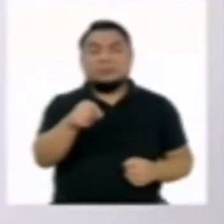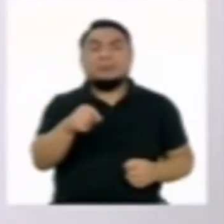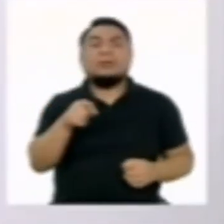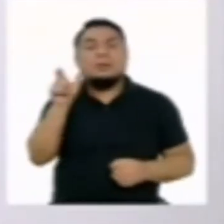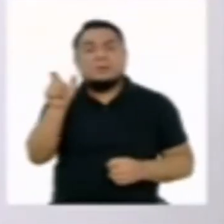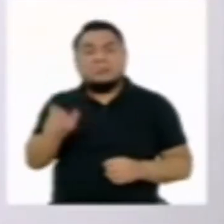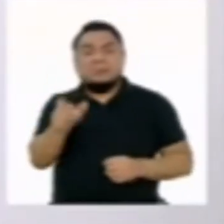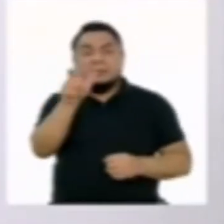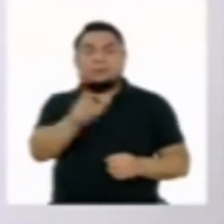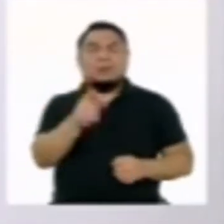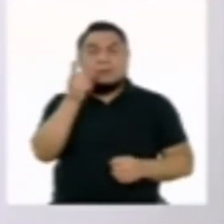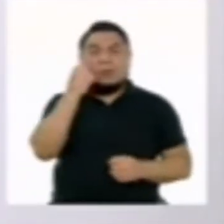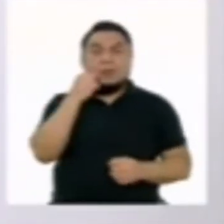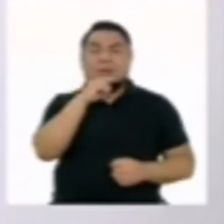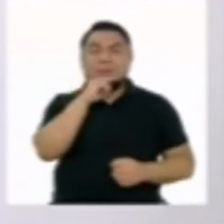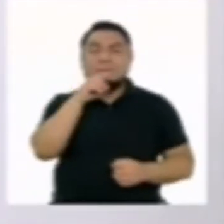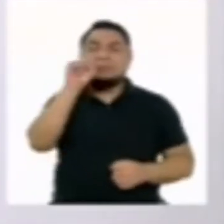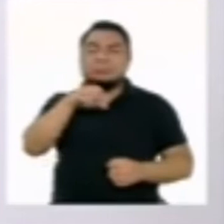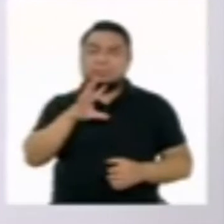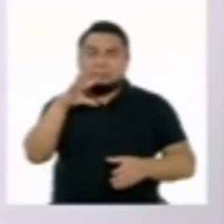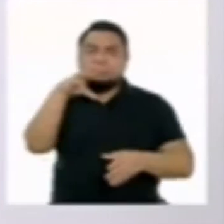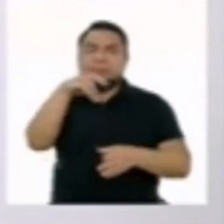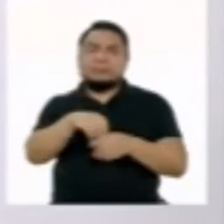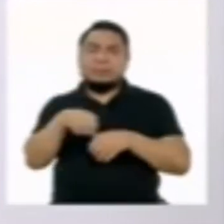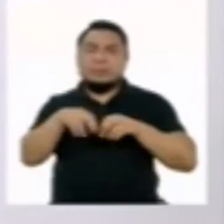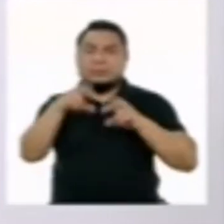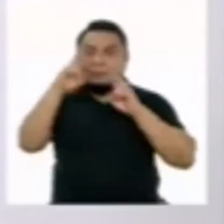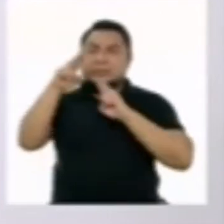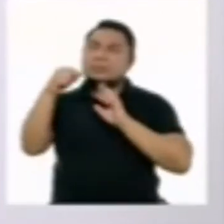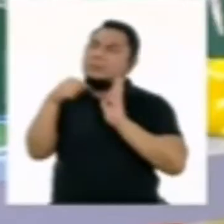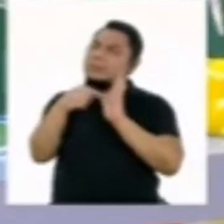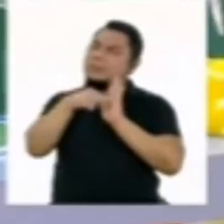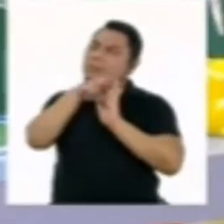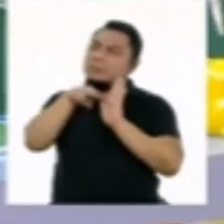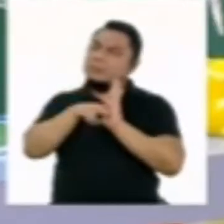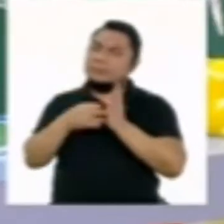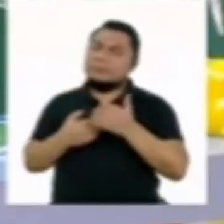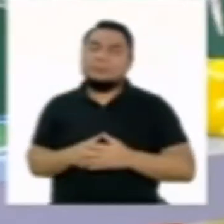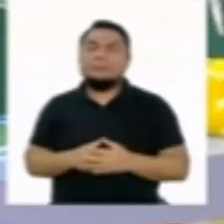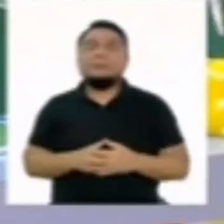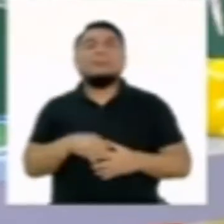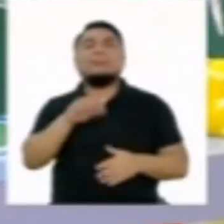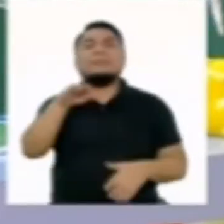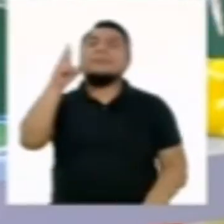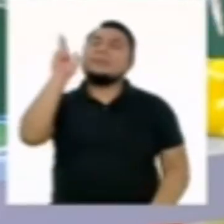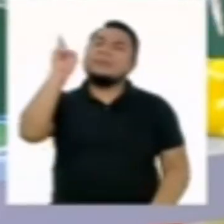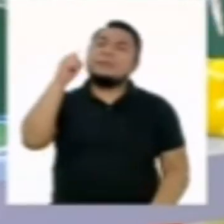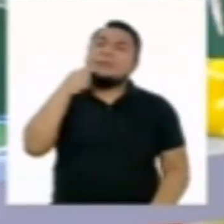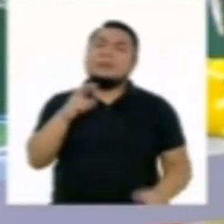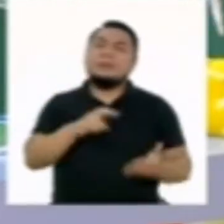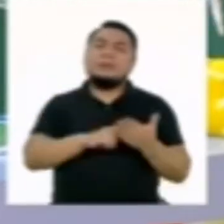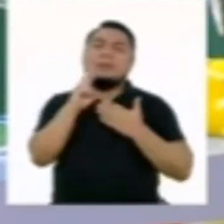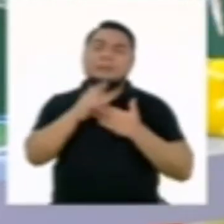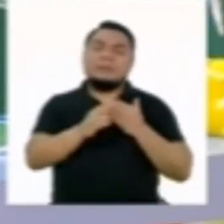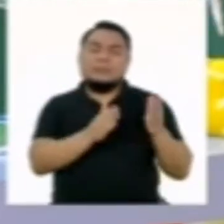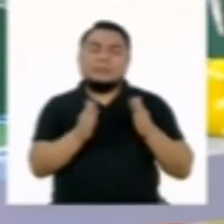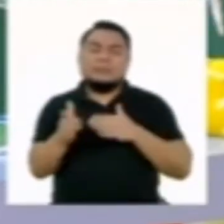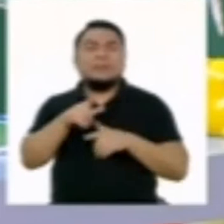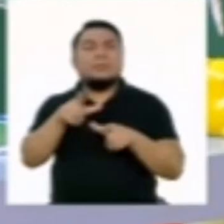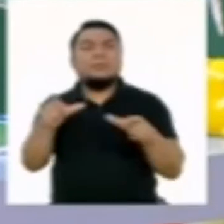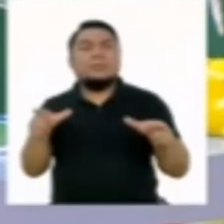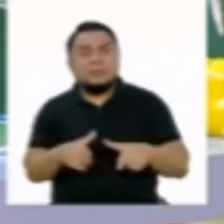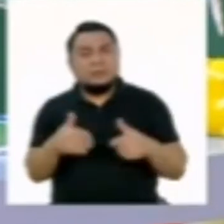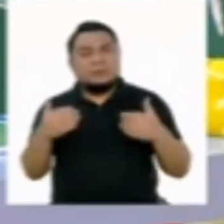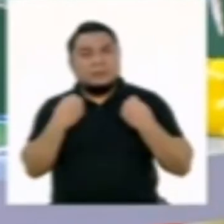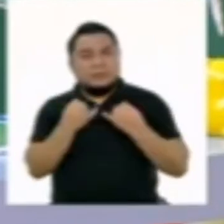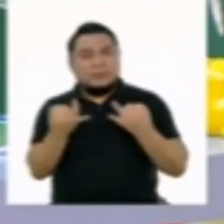las ciudadanas y ciudadanos nos involucremos en hacer cumplir las normas. Profesora, ¿y la planificación de nuestras ciudades